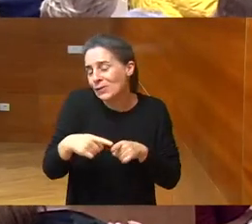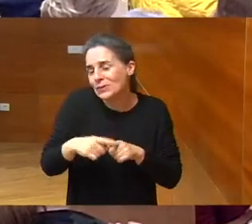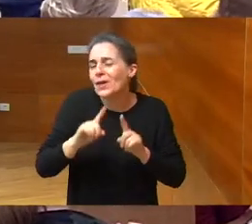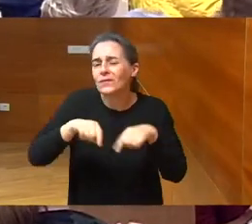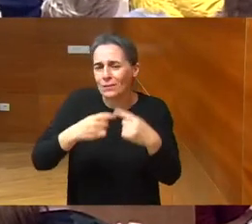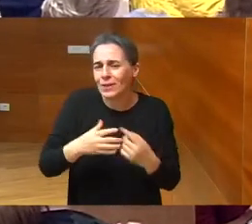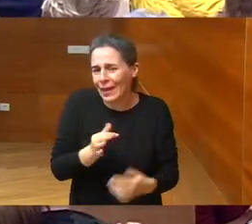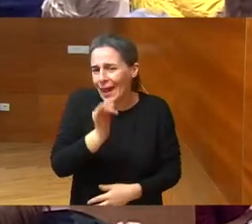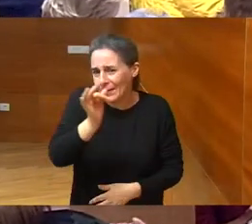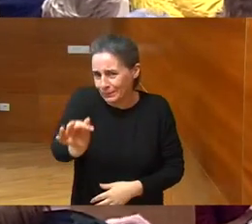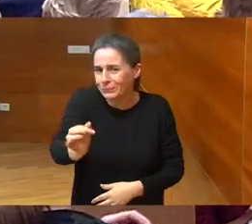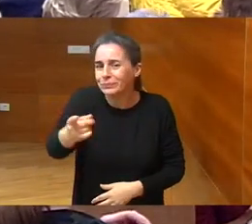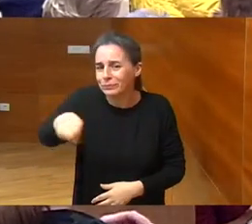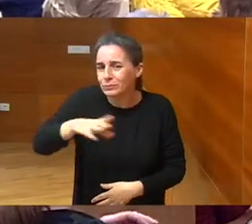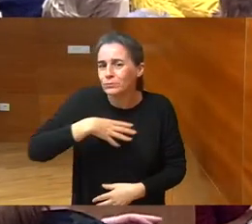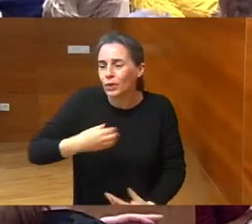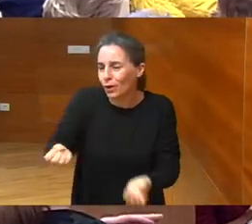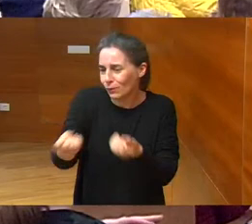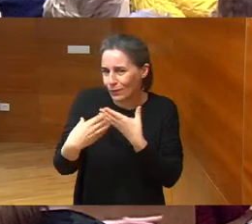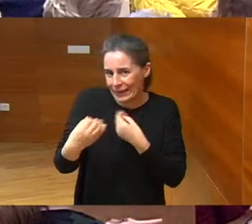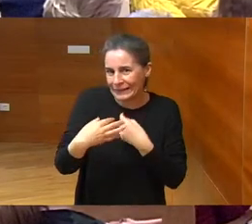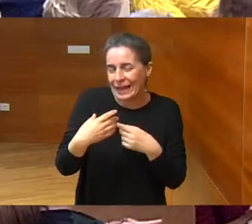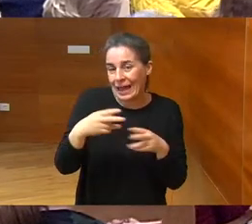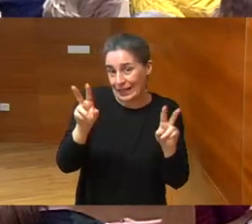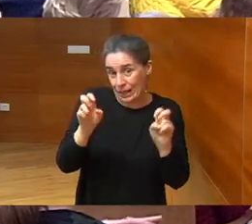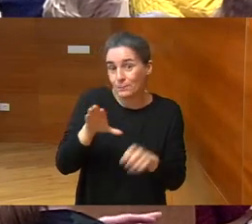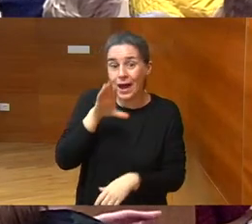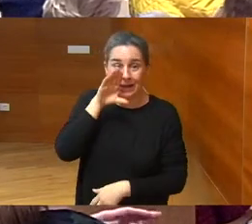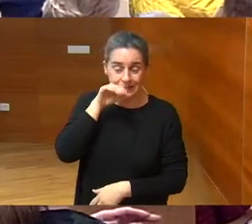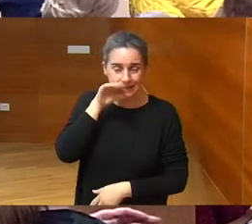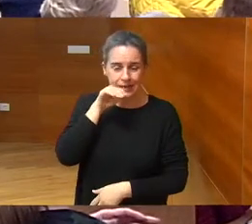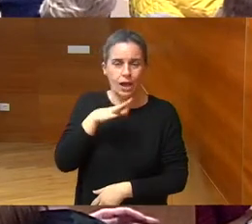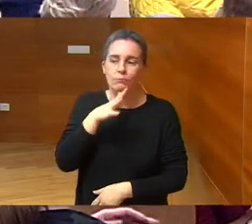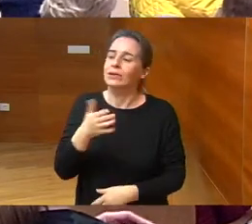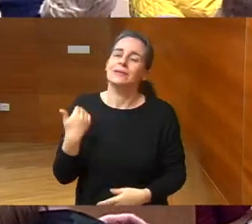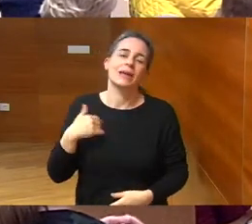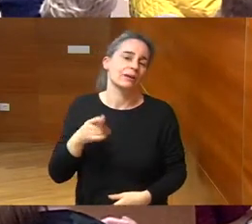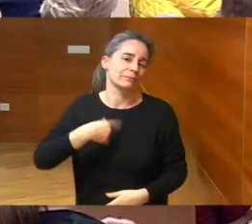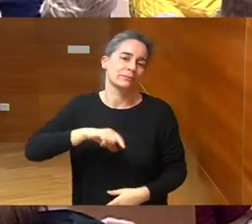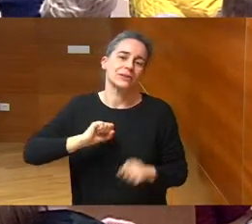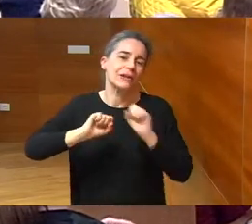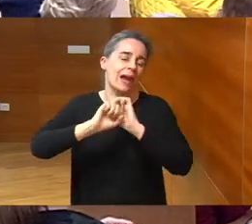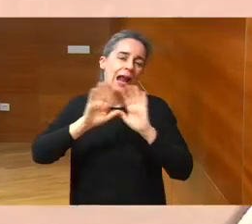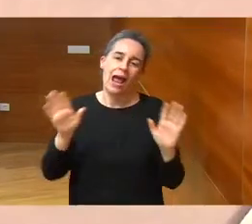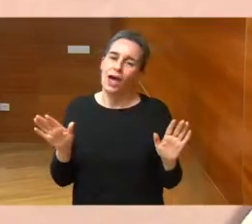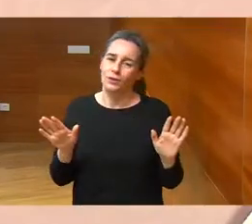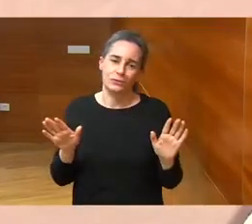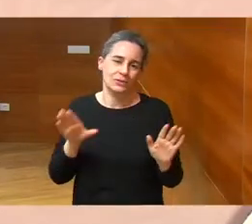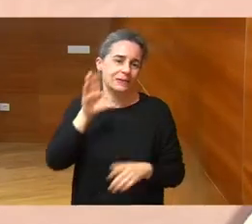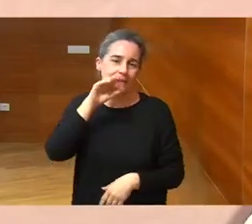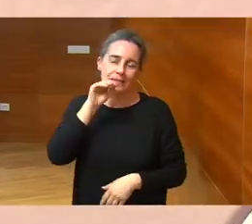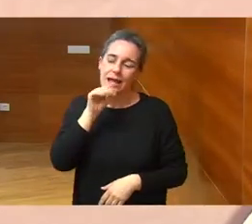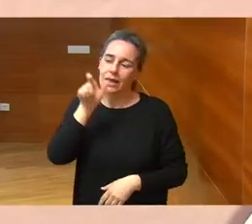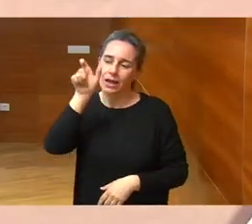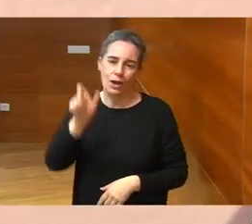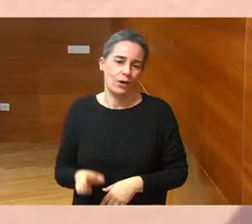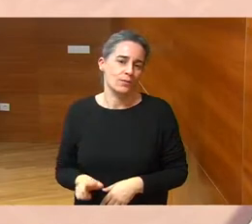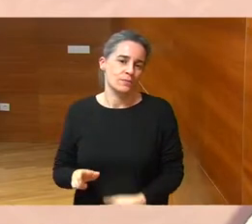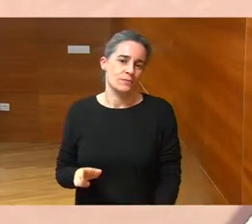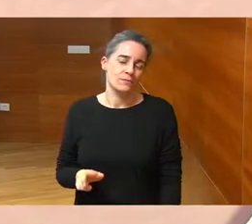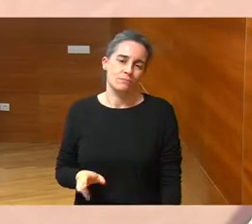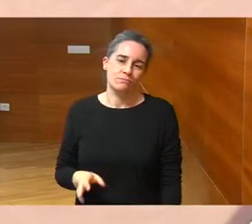sobre chichana porque Bueno nos queda claro que fue dando sinais de ser una